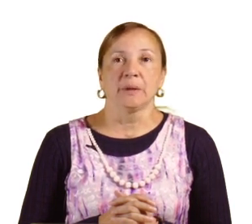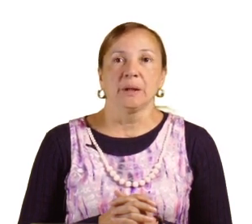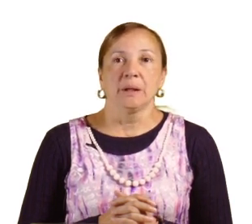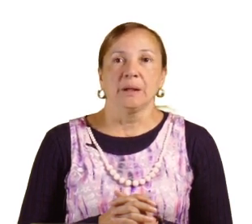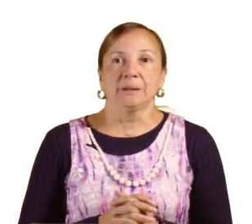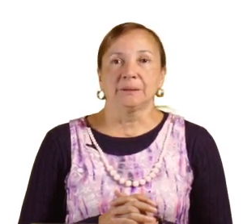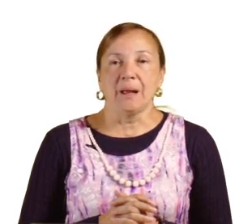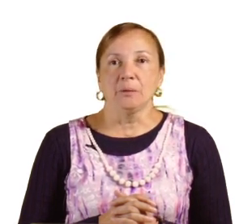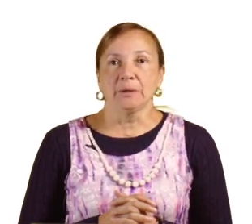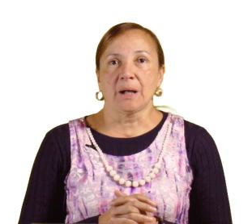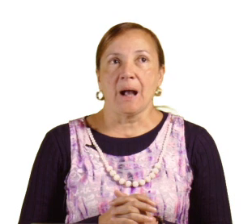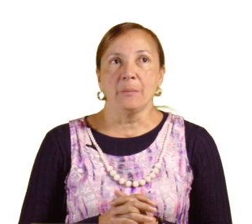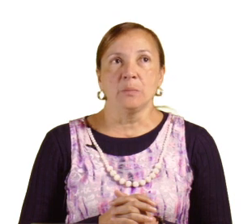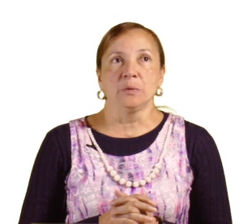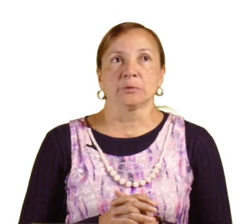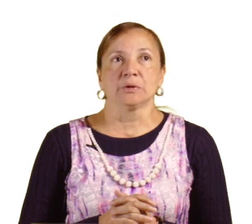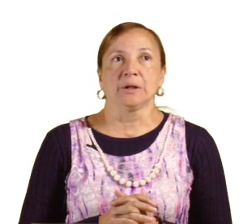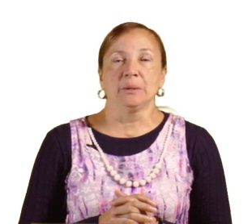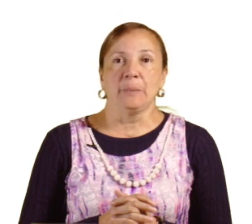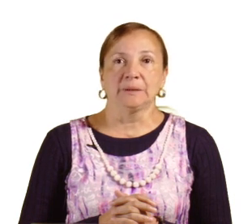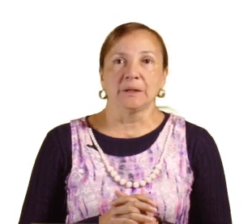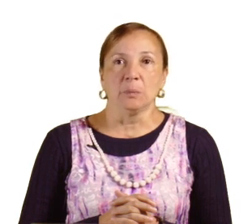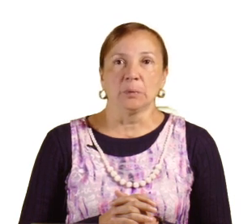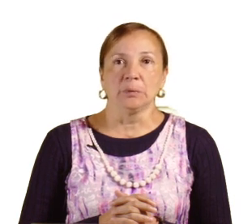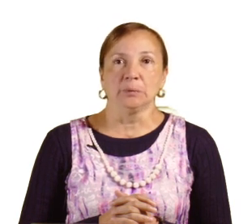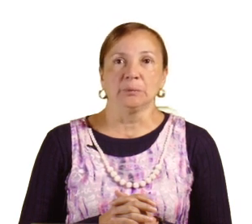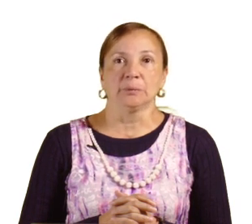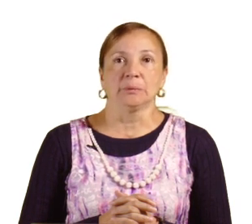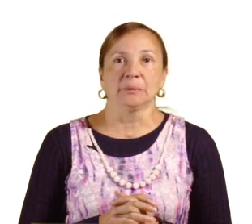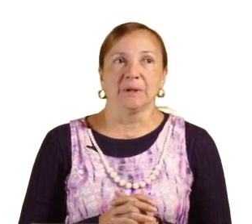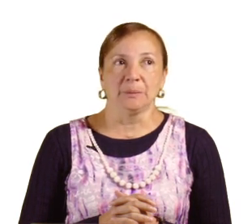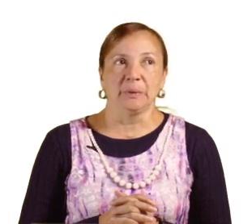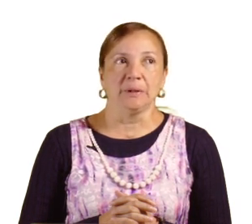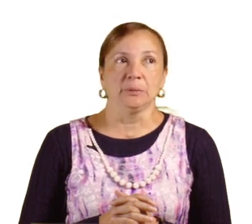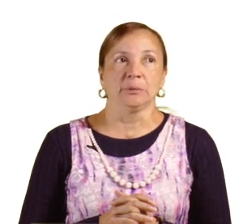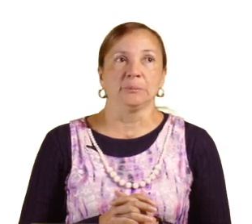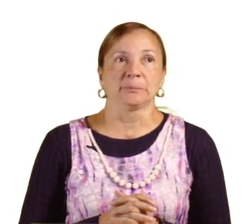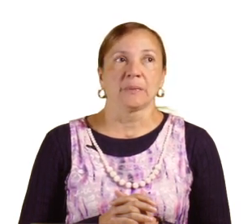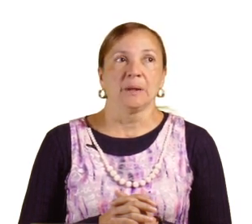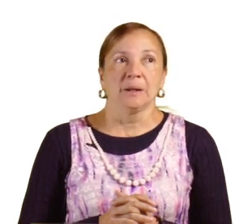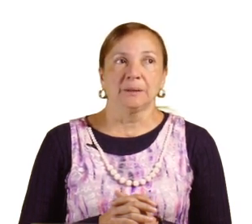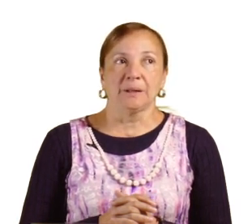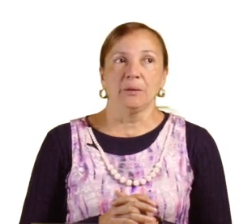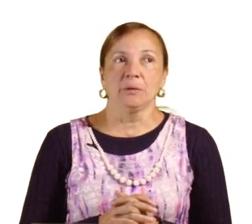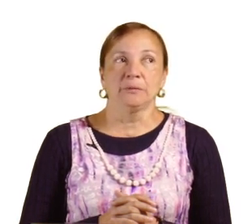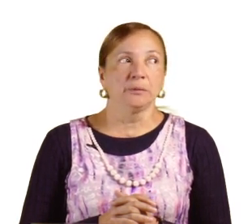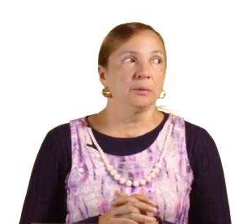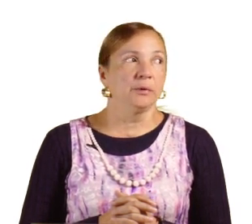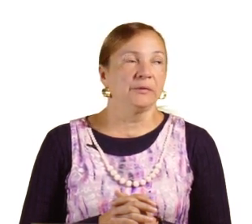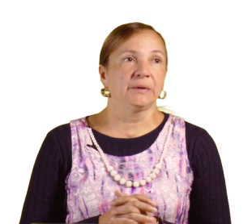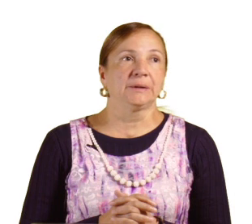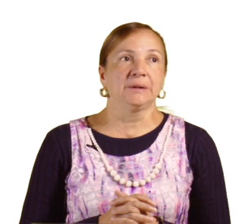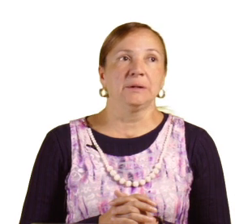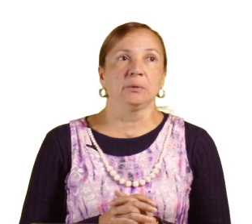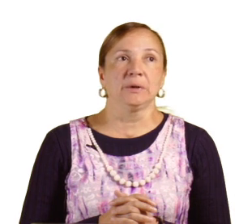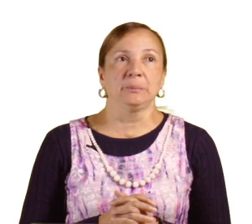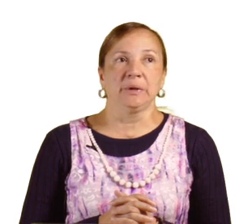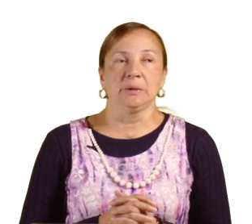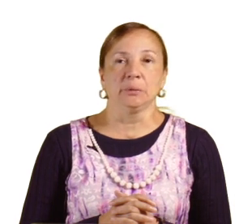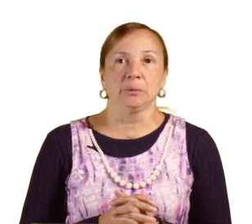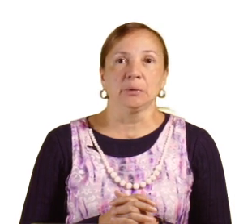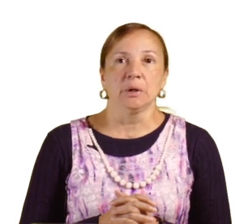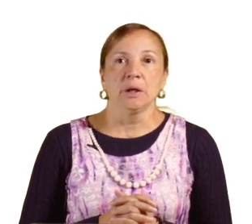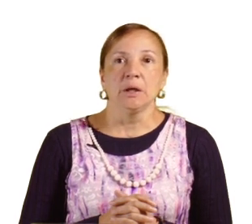periodo, estado de cambios en el patrimonio del periodo, estado de flujo de efectivo